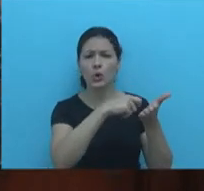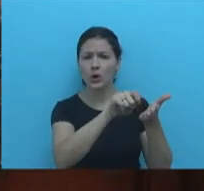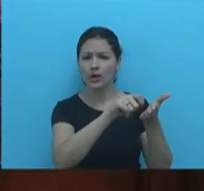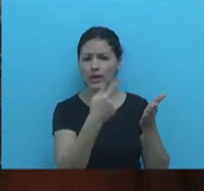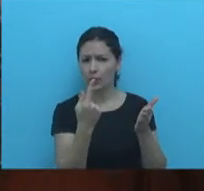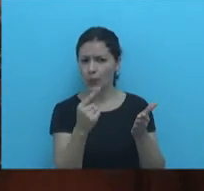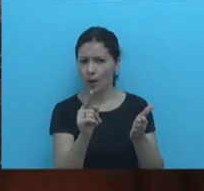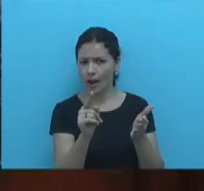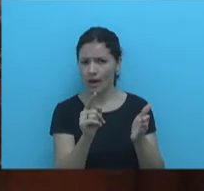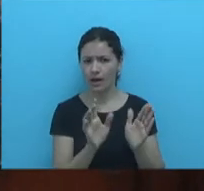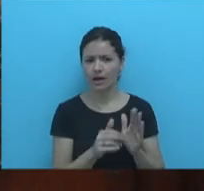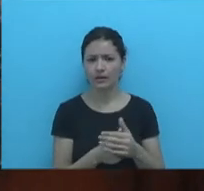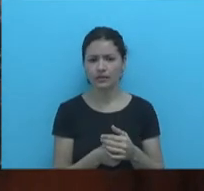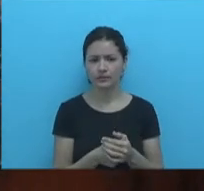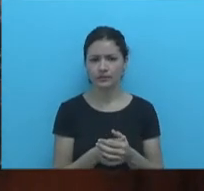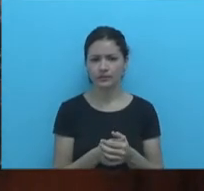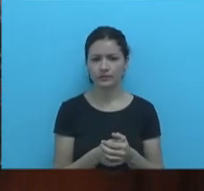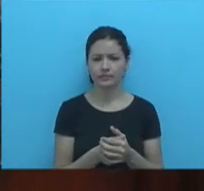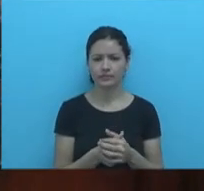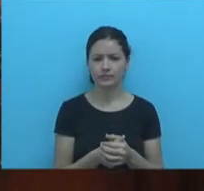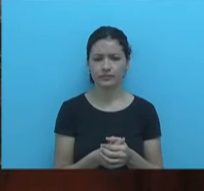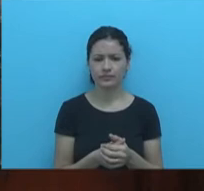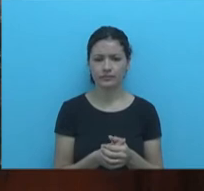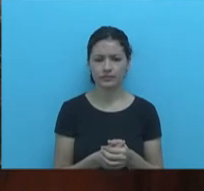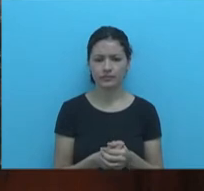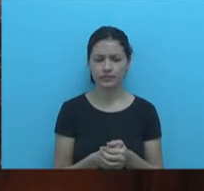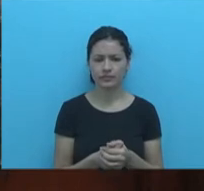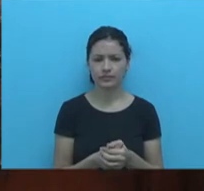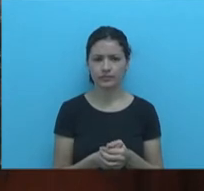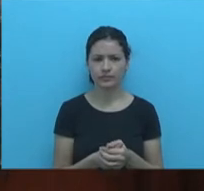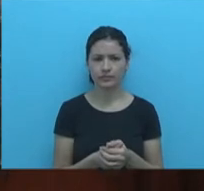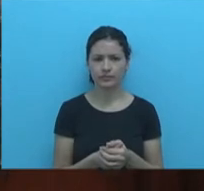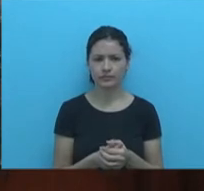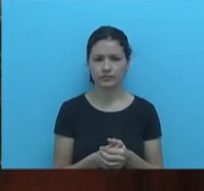no digan para todas las escuelas, que digan las escuelas técnicas, ver a ver